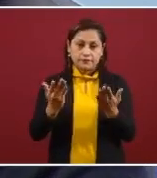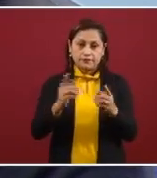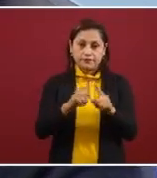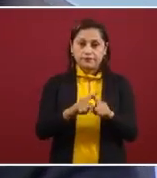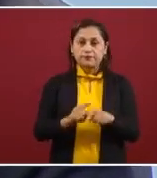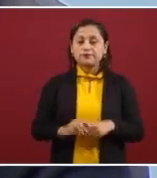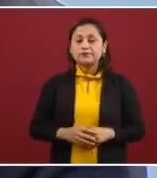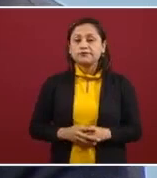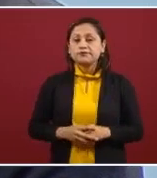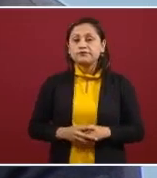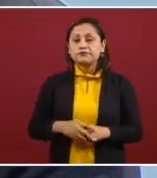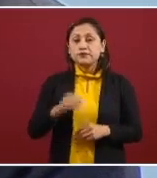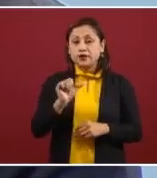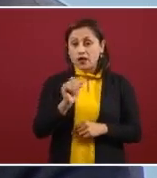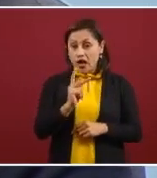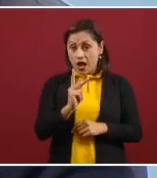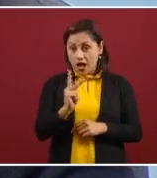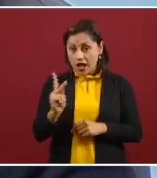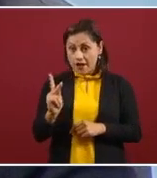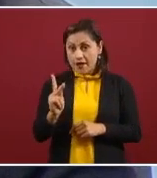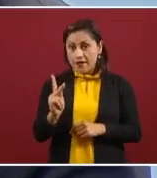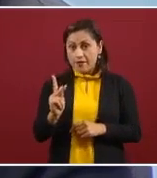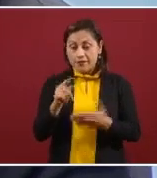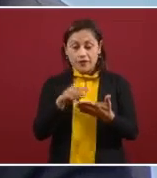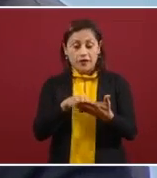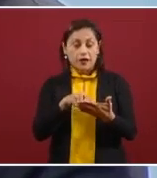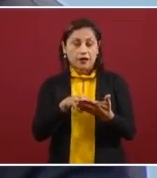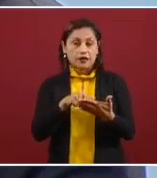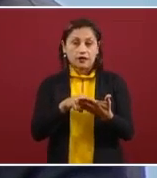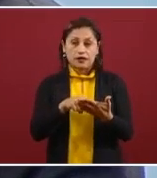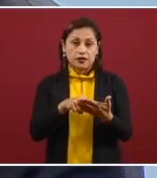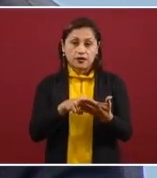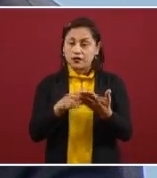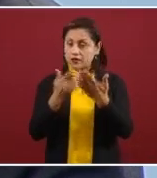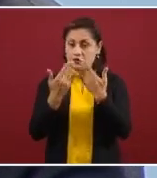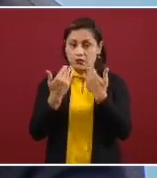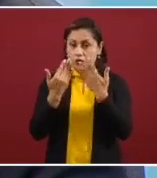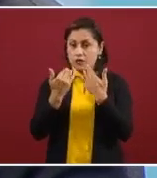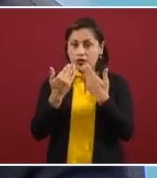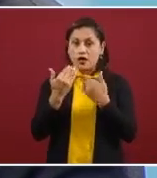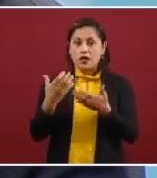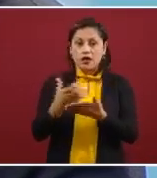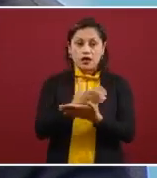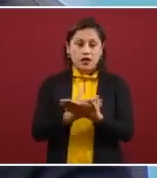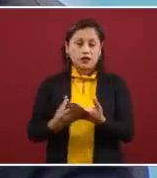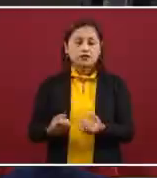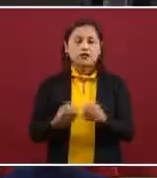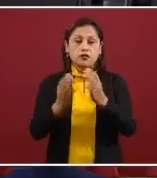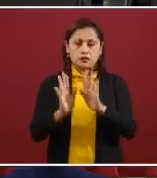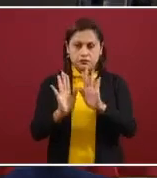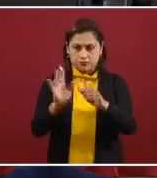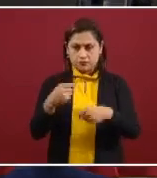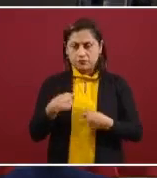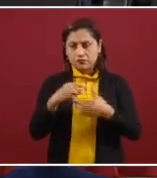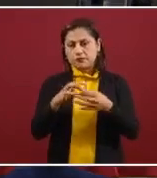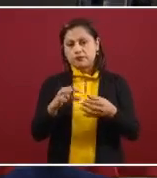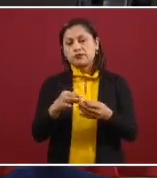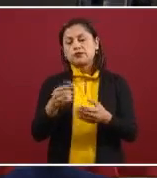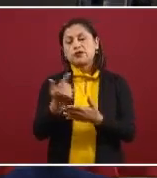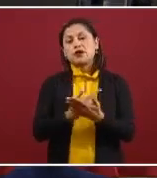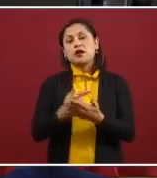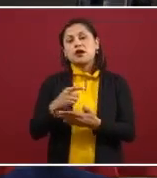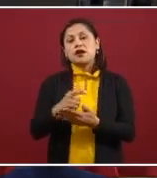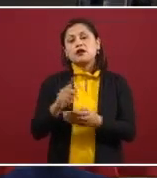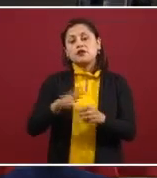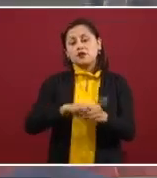tome en cuenta el margen de precio, digo, el margen de ganancia, tenemos la más barata de regular en